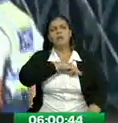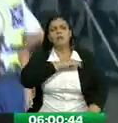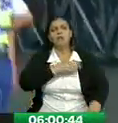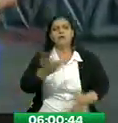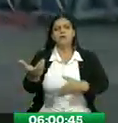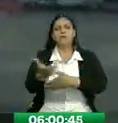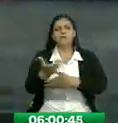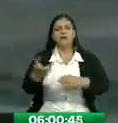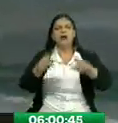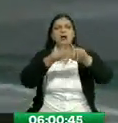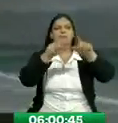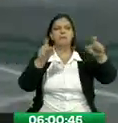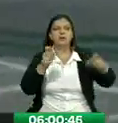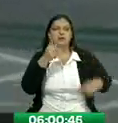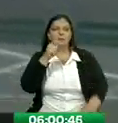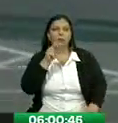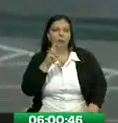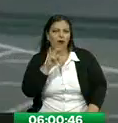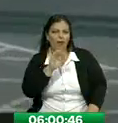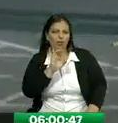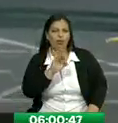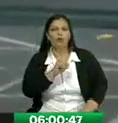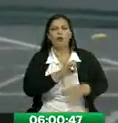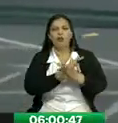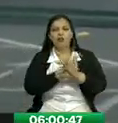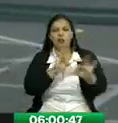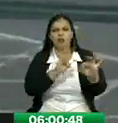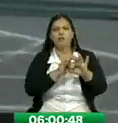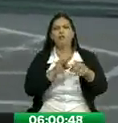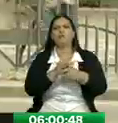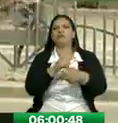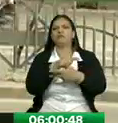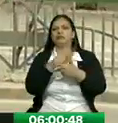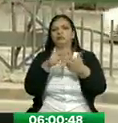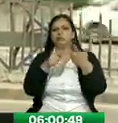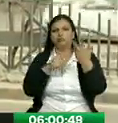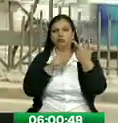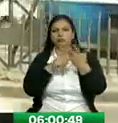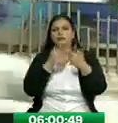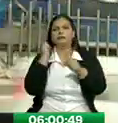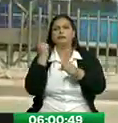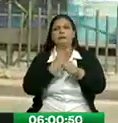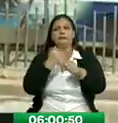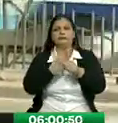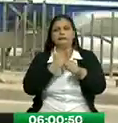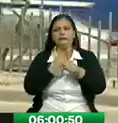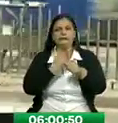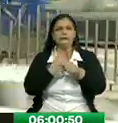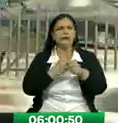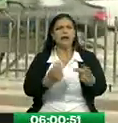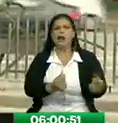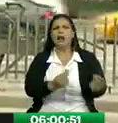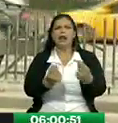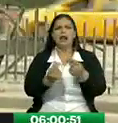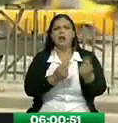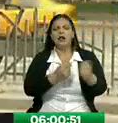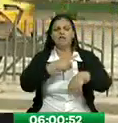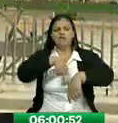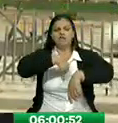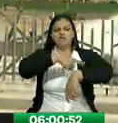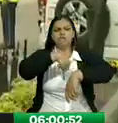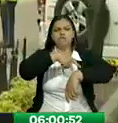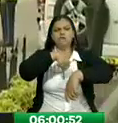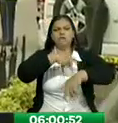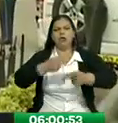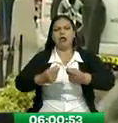otras instituciones sumaron esfuerzos para que la mañana de este martes la avenida de las Américas a la altura del Instituto Técnico Superior Simón